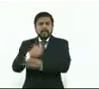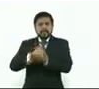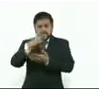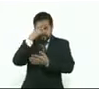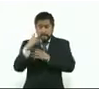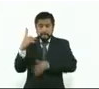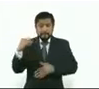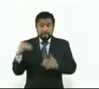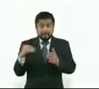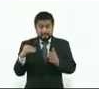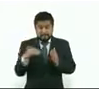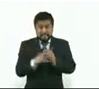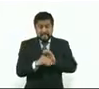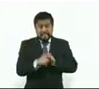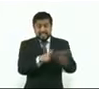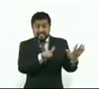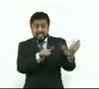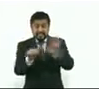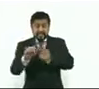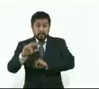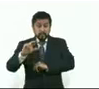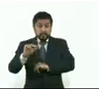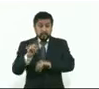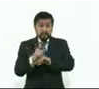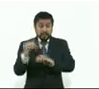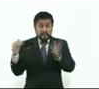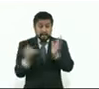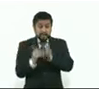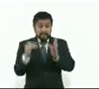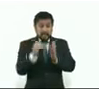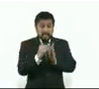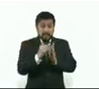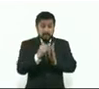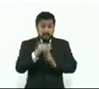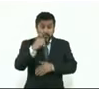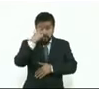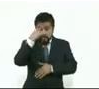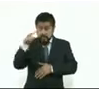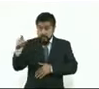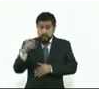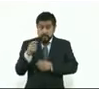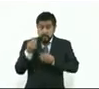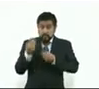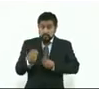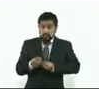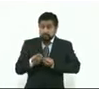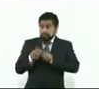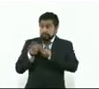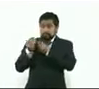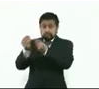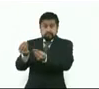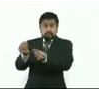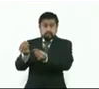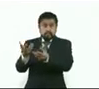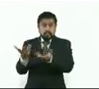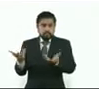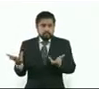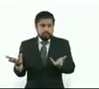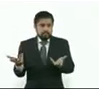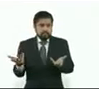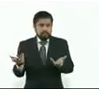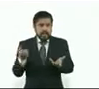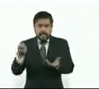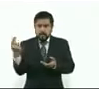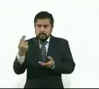1.686 millones, de los cuales 400 iban destinados a los partidos políticos. Y entonces ellos utilizan lo